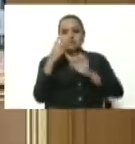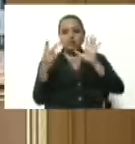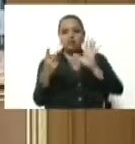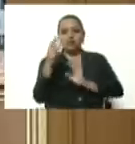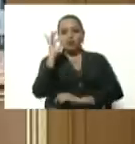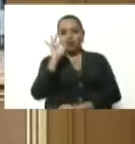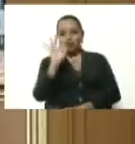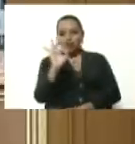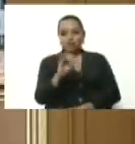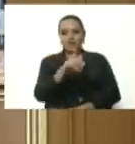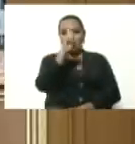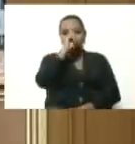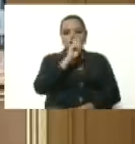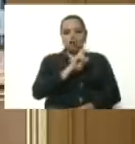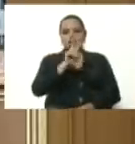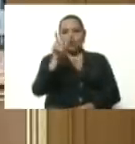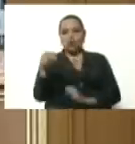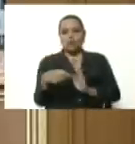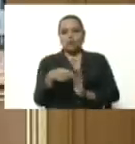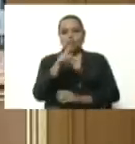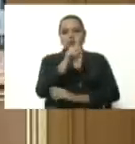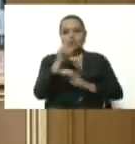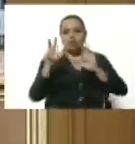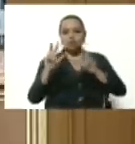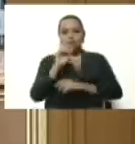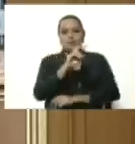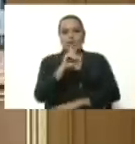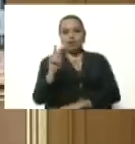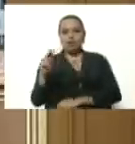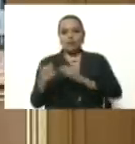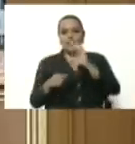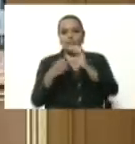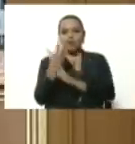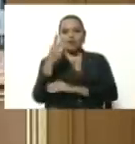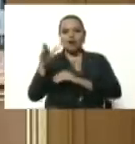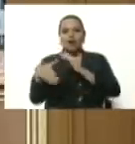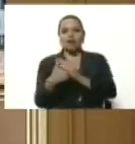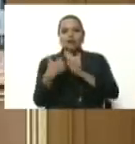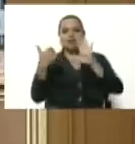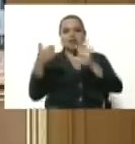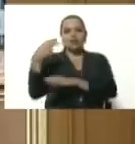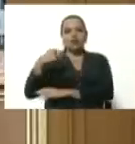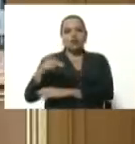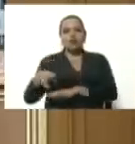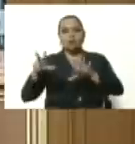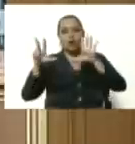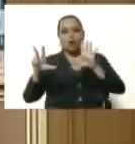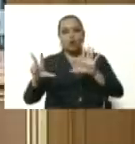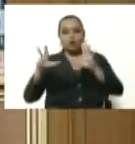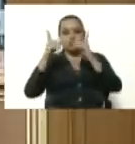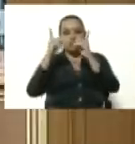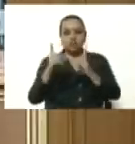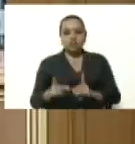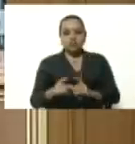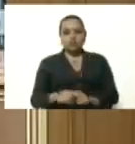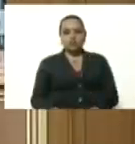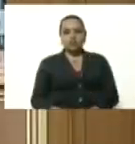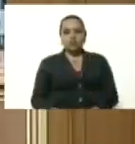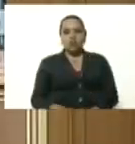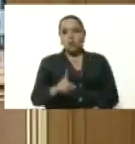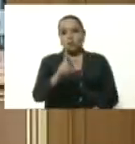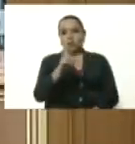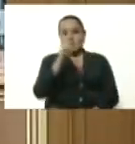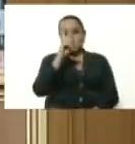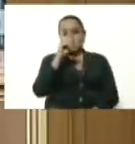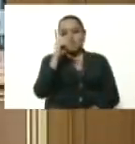año 2018, desde el 22 de mayo hasta el 6 de noviembre, 8 decisiones, casi un promedio de una decisión por